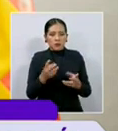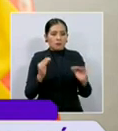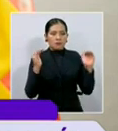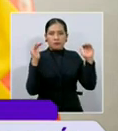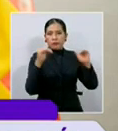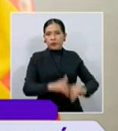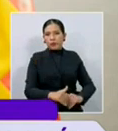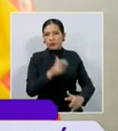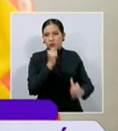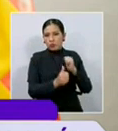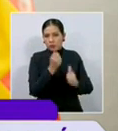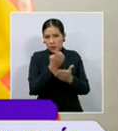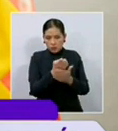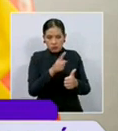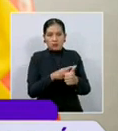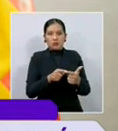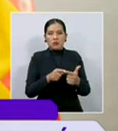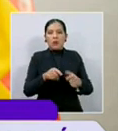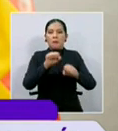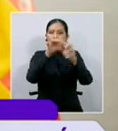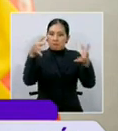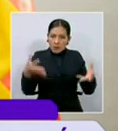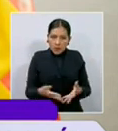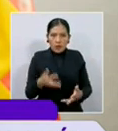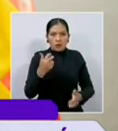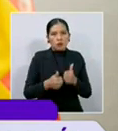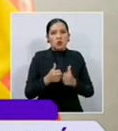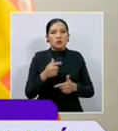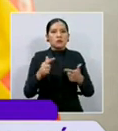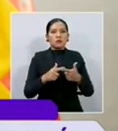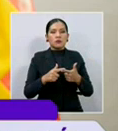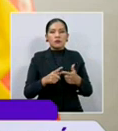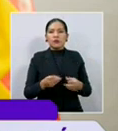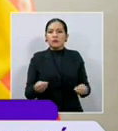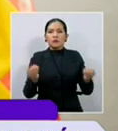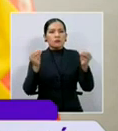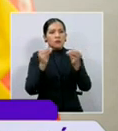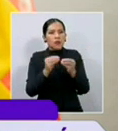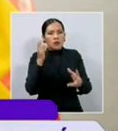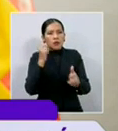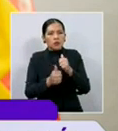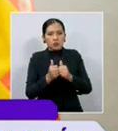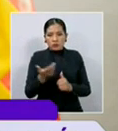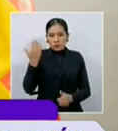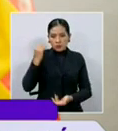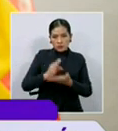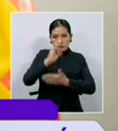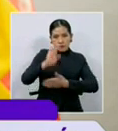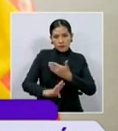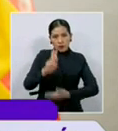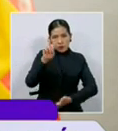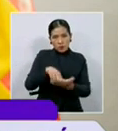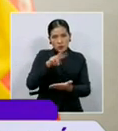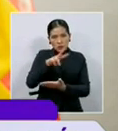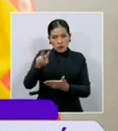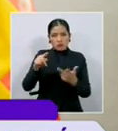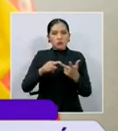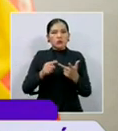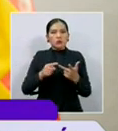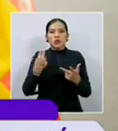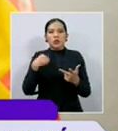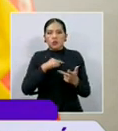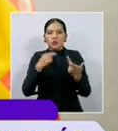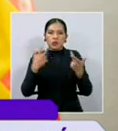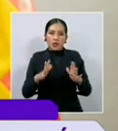crisis económica, el problema mundial de la pandemia, sino también desde febrero del 2022